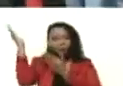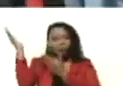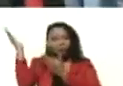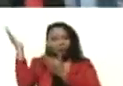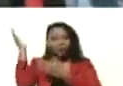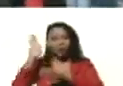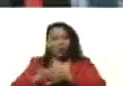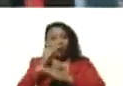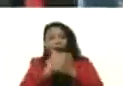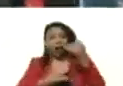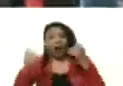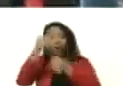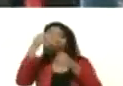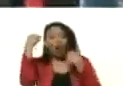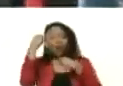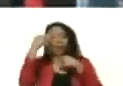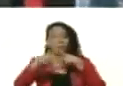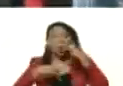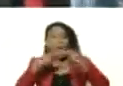por el altísimo nivel político,